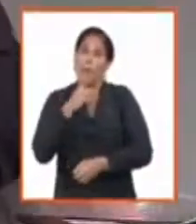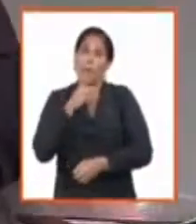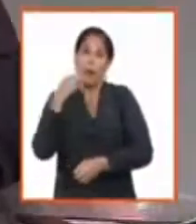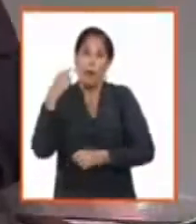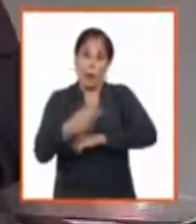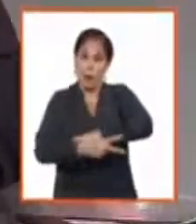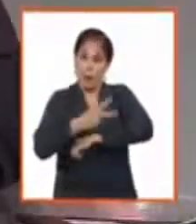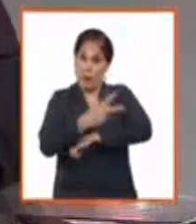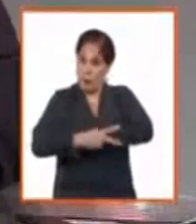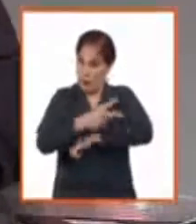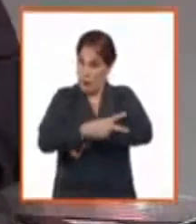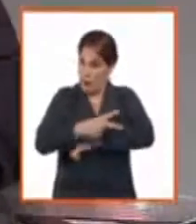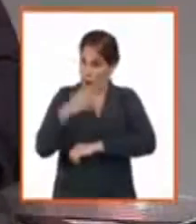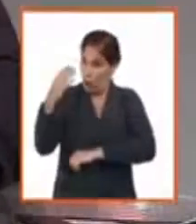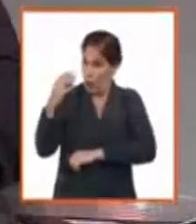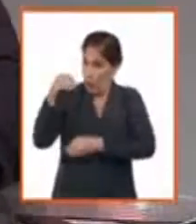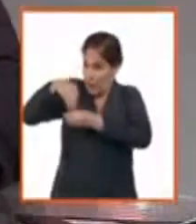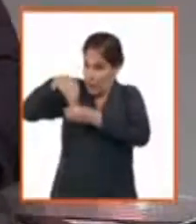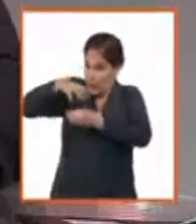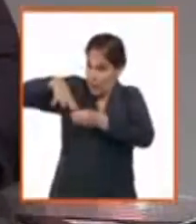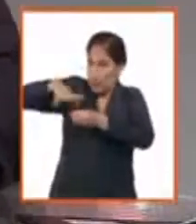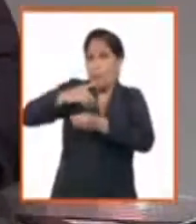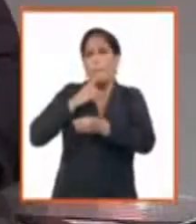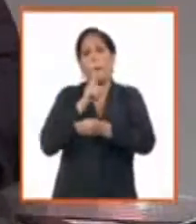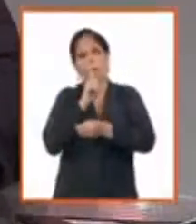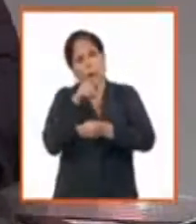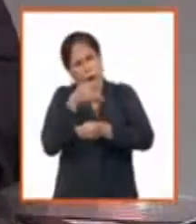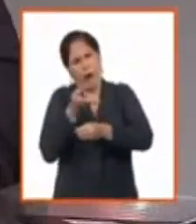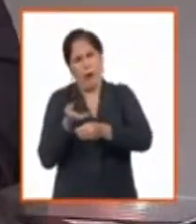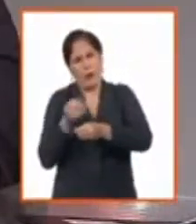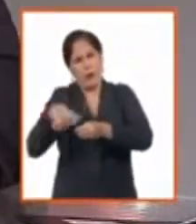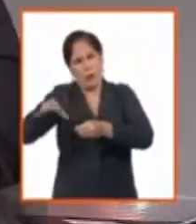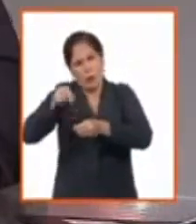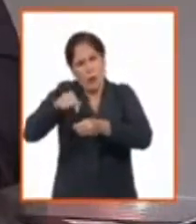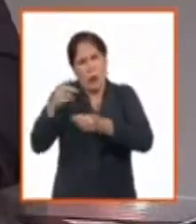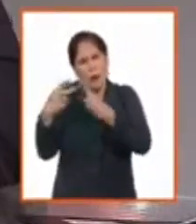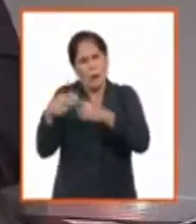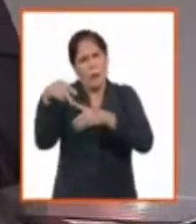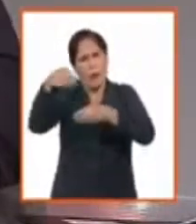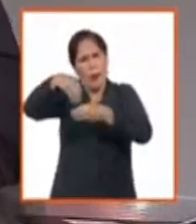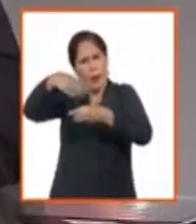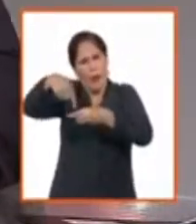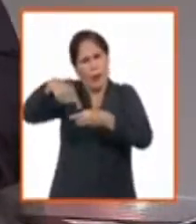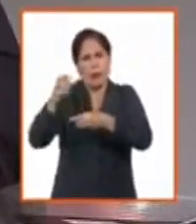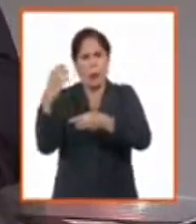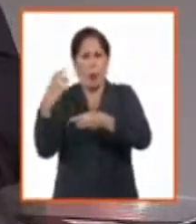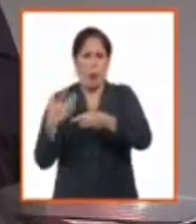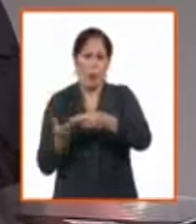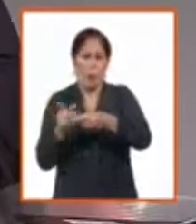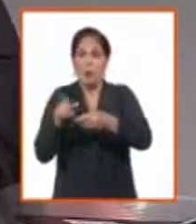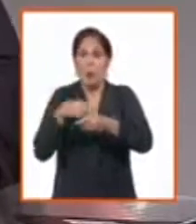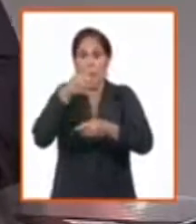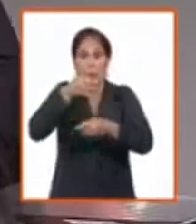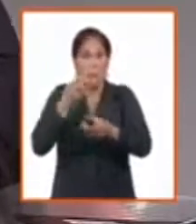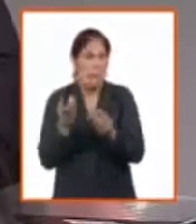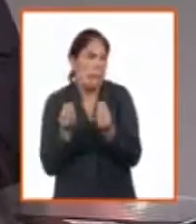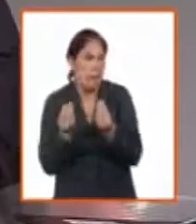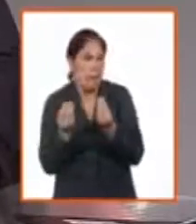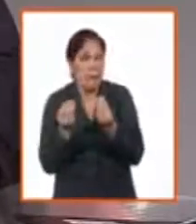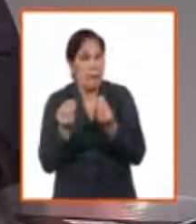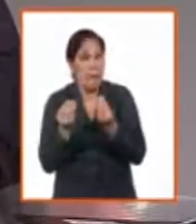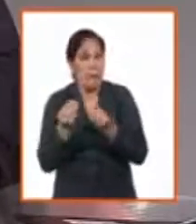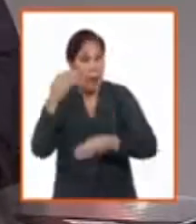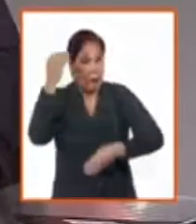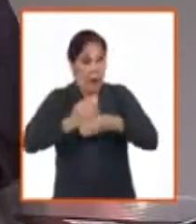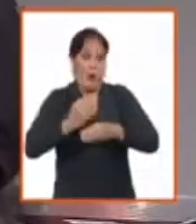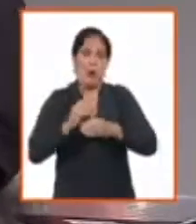situación que alienta al interno que tiene en su país pero pero el bloqueo se ha convertido en un tema de decencia un tema moral y